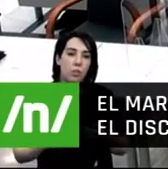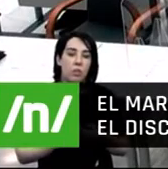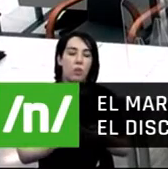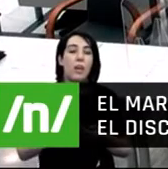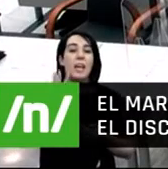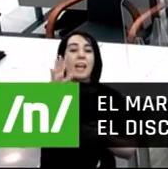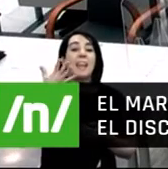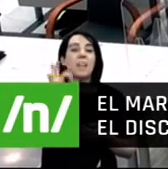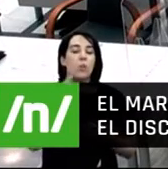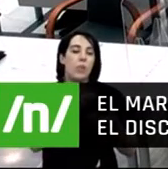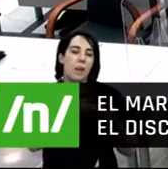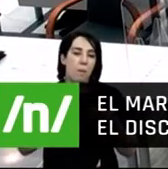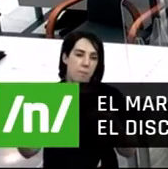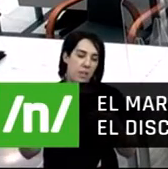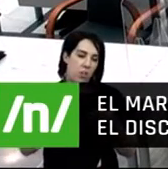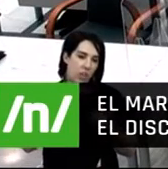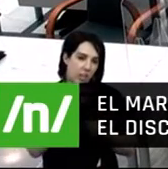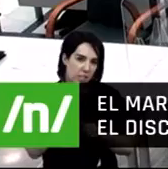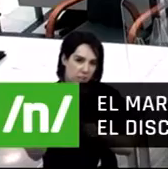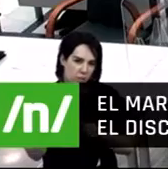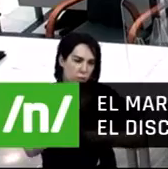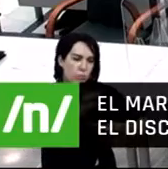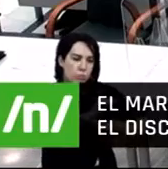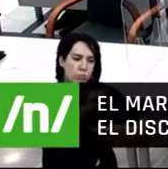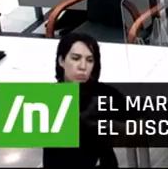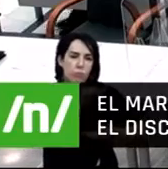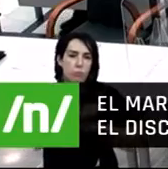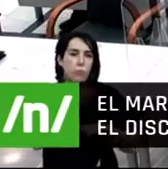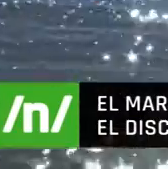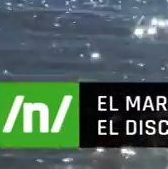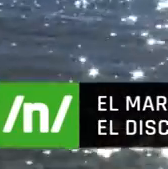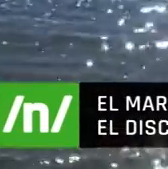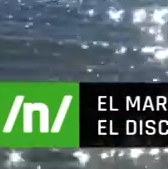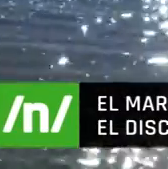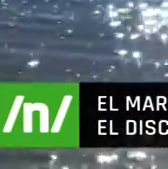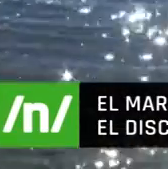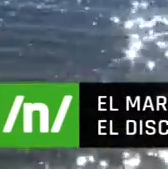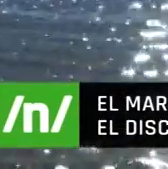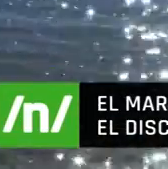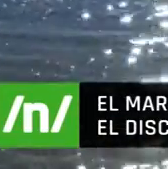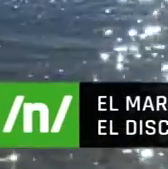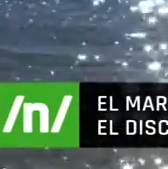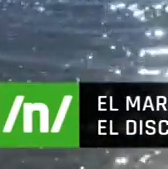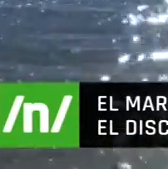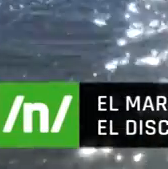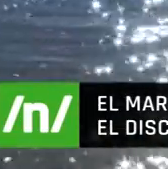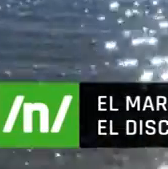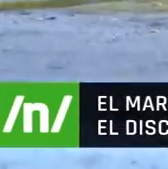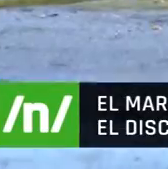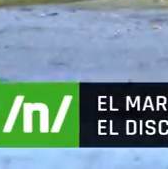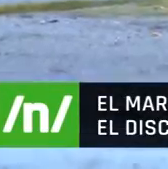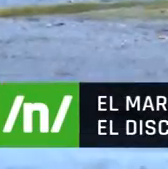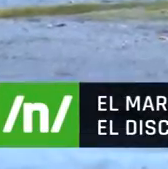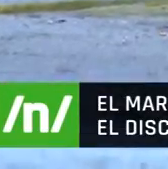millones de euros en actuaciones directas para recuperar y proteger el Mar Menor. Y ha anunciado que se impulsará de forma